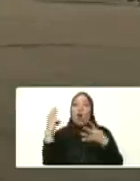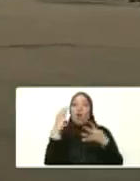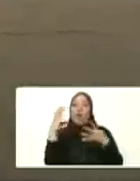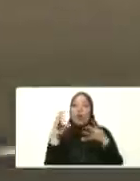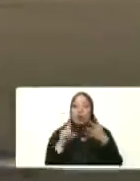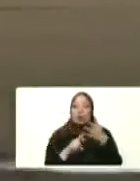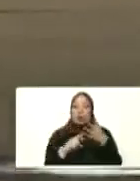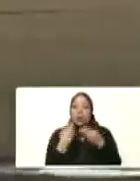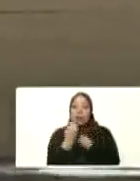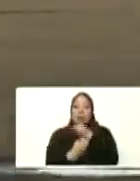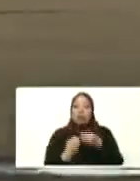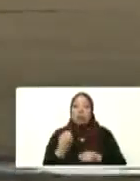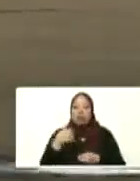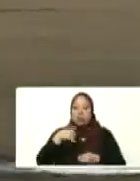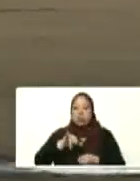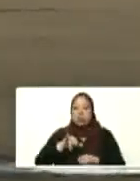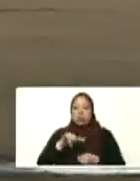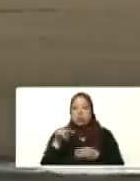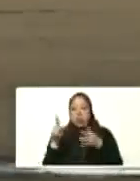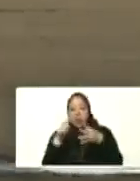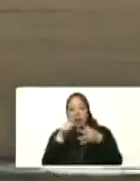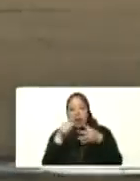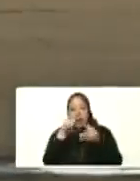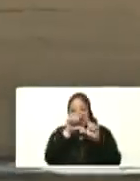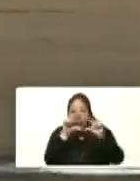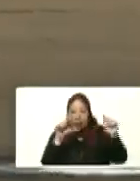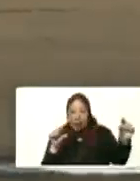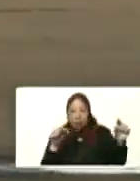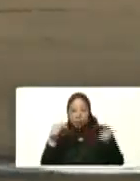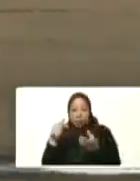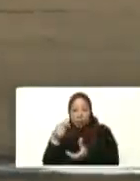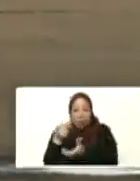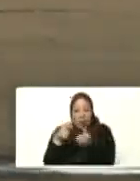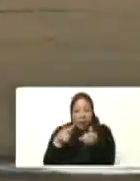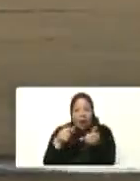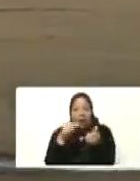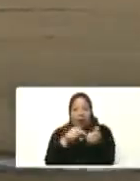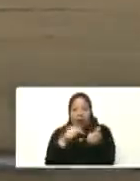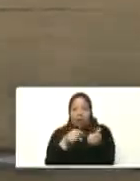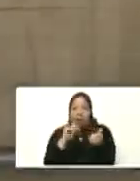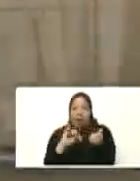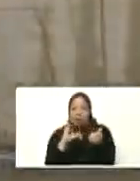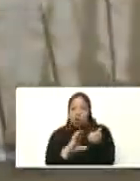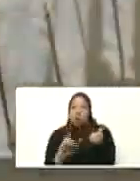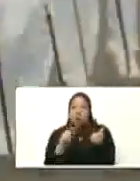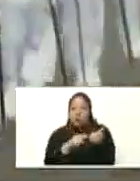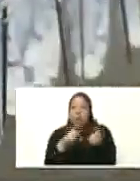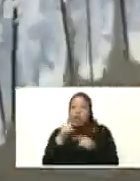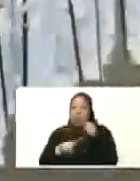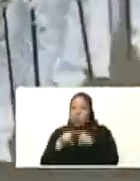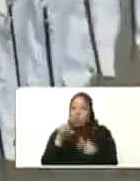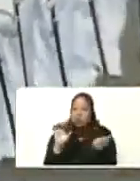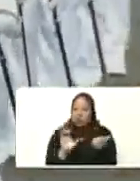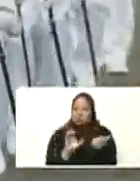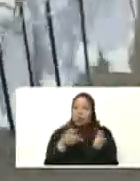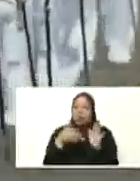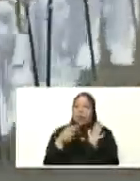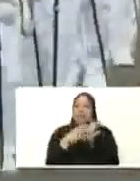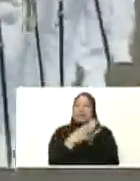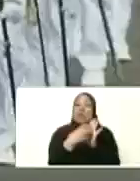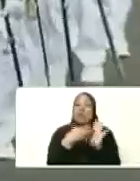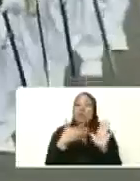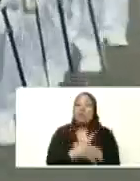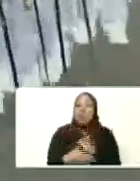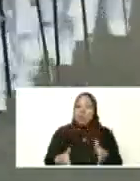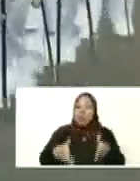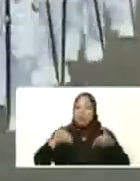Estas se localizan en los extremos y en el medio de la vaina. El sable de los oficiales técnicos simboliza el triunfo